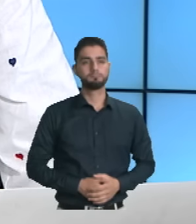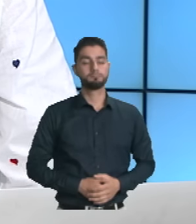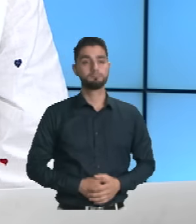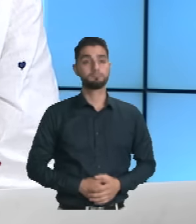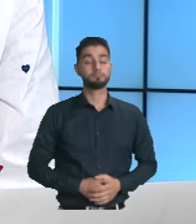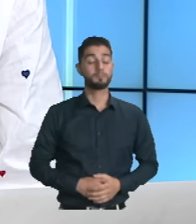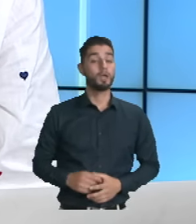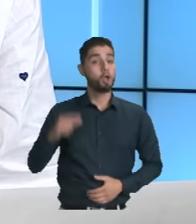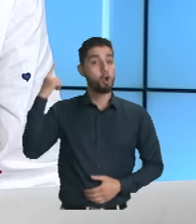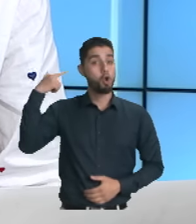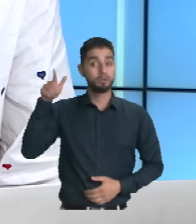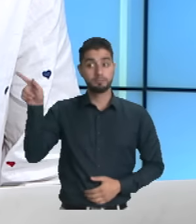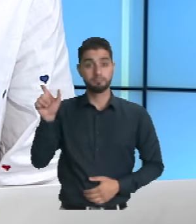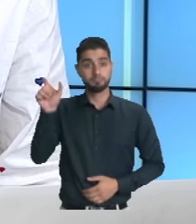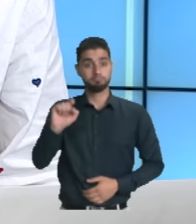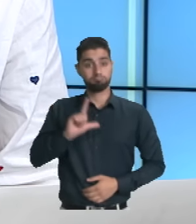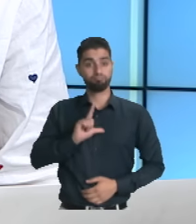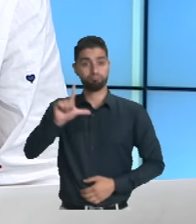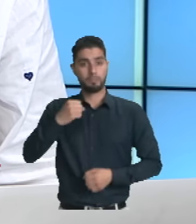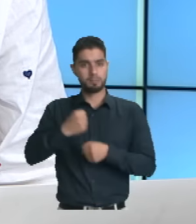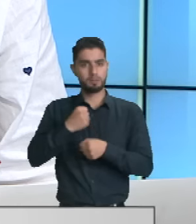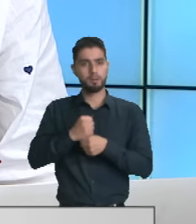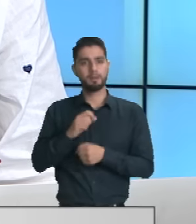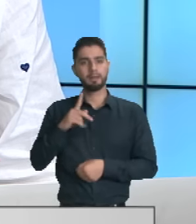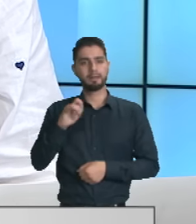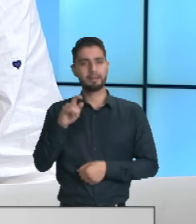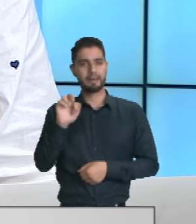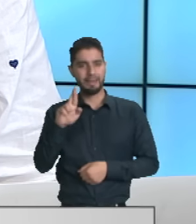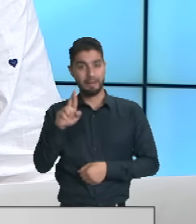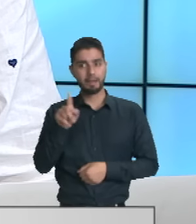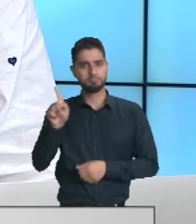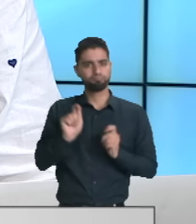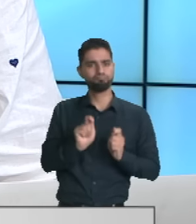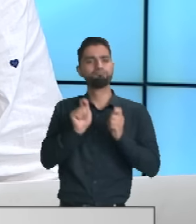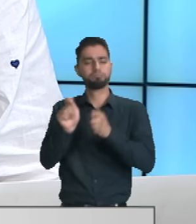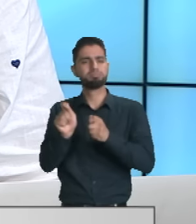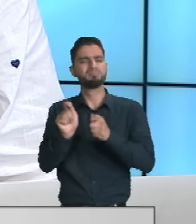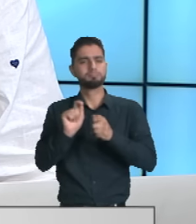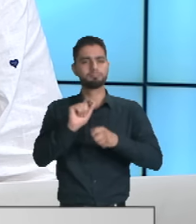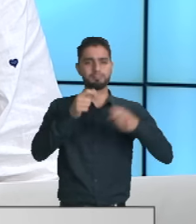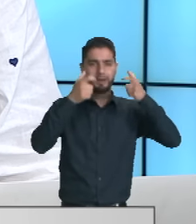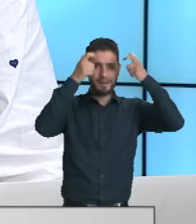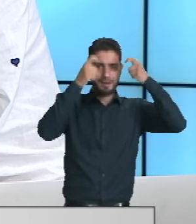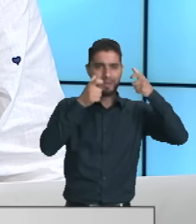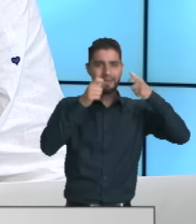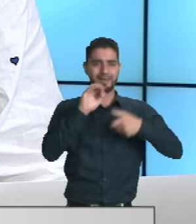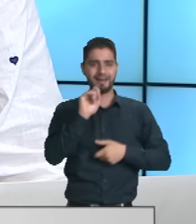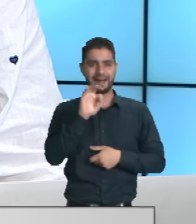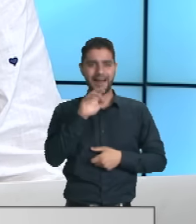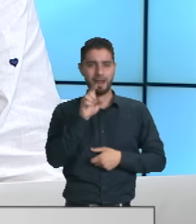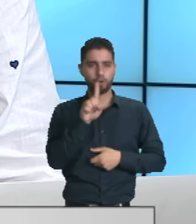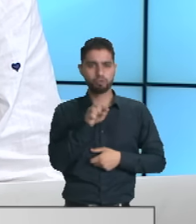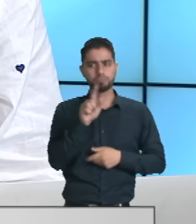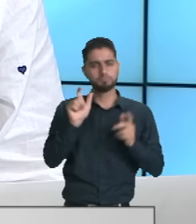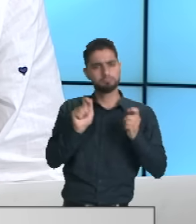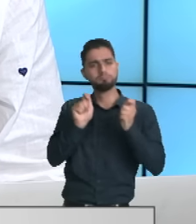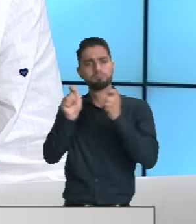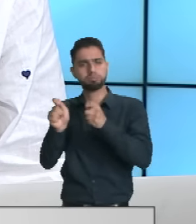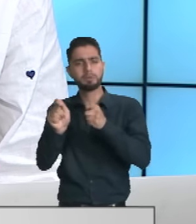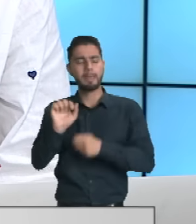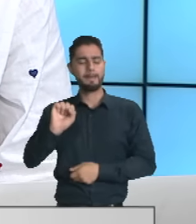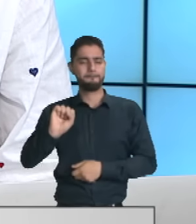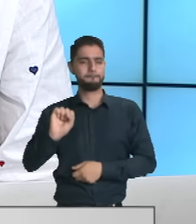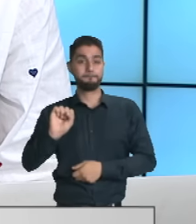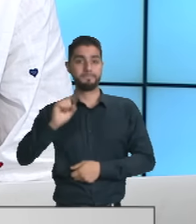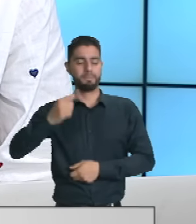Desde Londres, el líder laborista Keir Starmer recibió el encargo del rey Carlos III de formar nuevo gobierno como primer ministro del